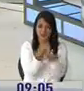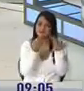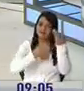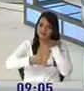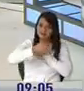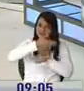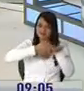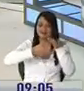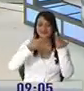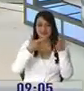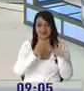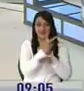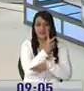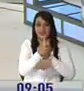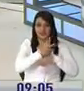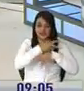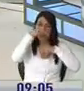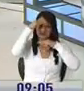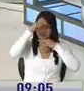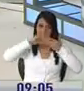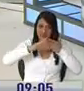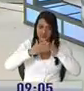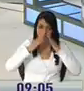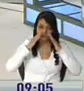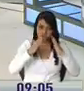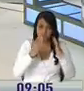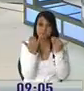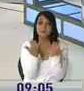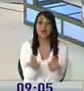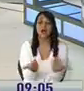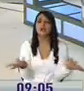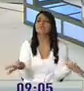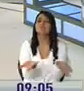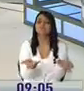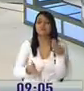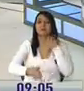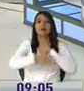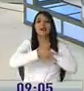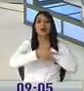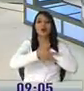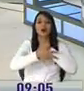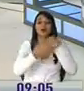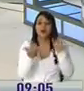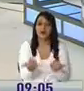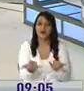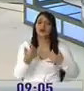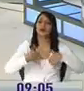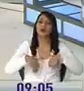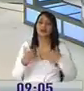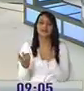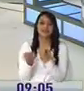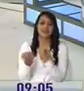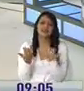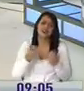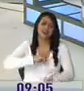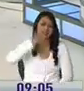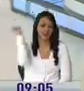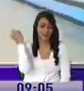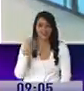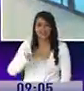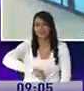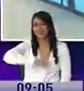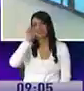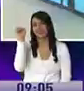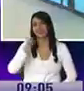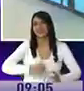segunda hora de este el primer noticiero de la comunidad y vamos directamente a Paraguay Hoy juega la selección hoy ganamos hoy ganamos